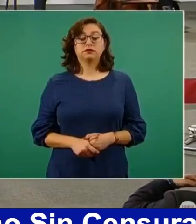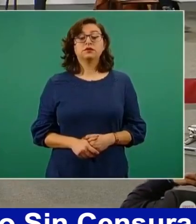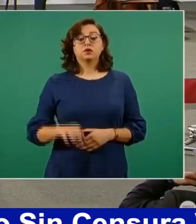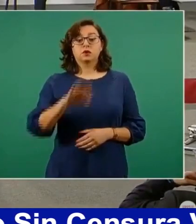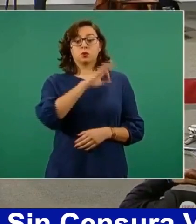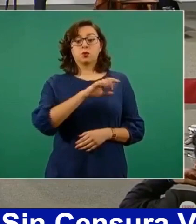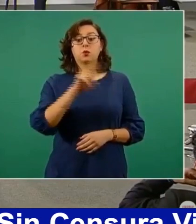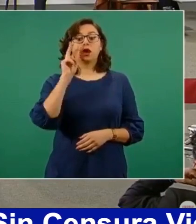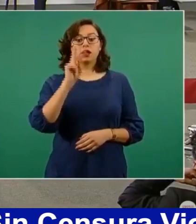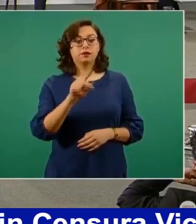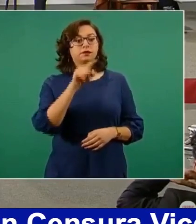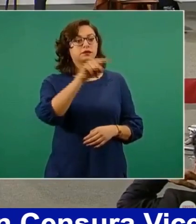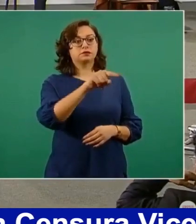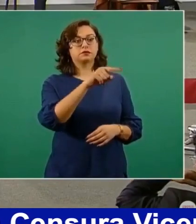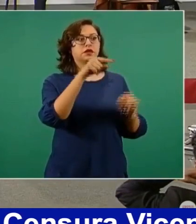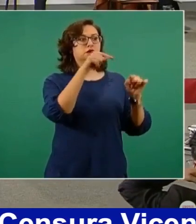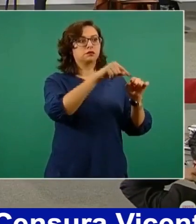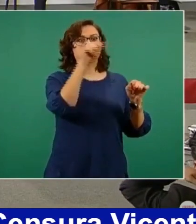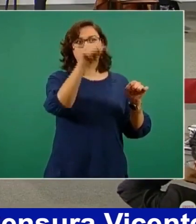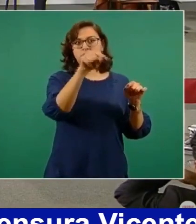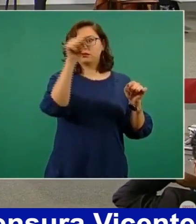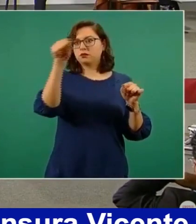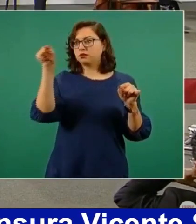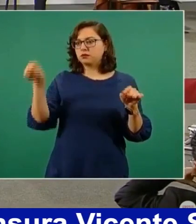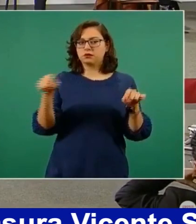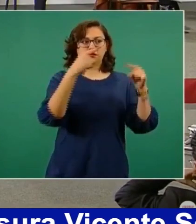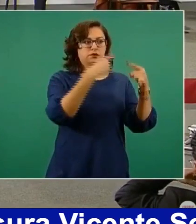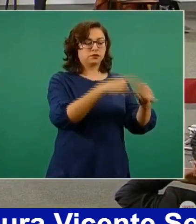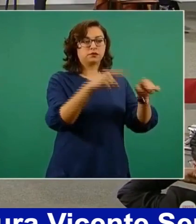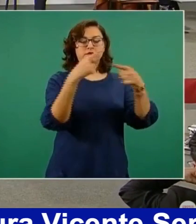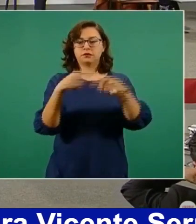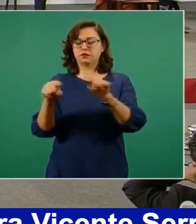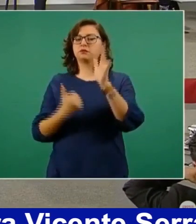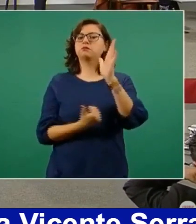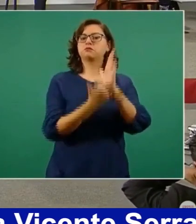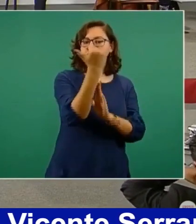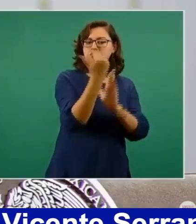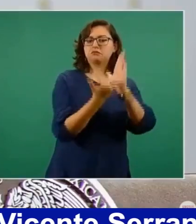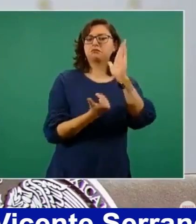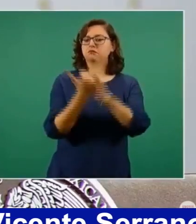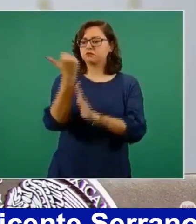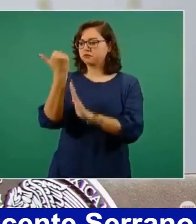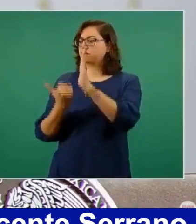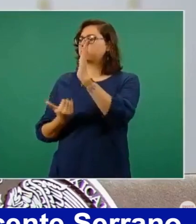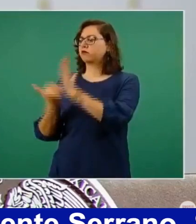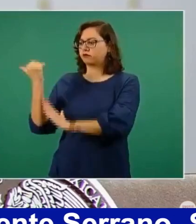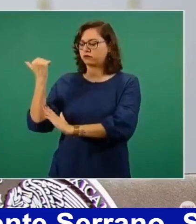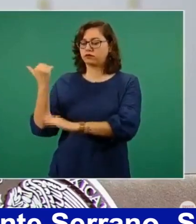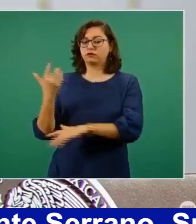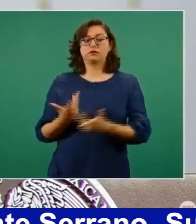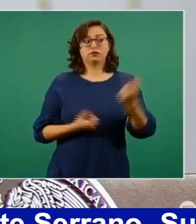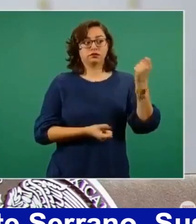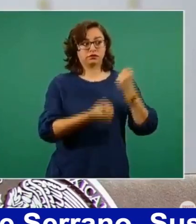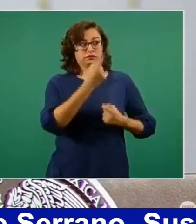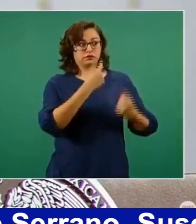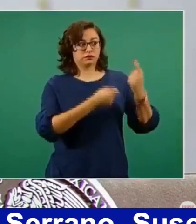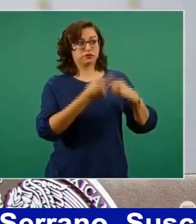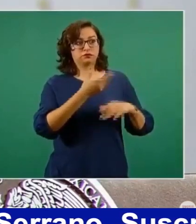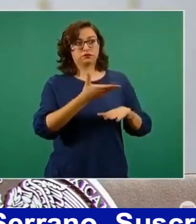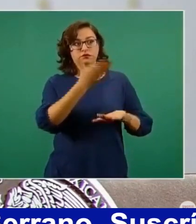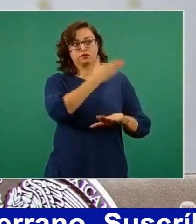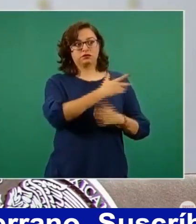en promedio y con la propuesta pagarán en promedio 80 días. Es decir, en todos los sectores